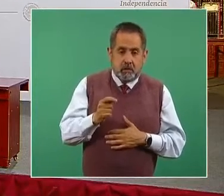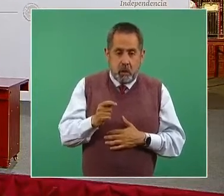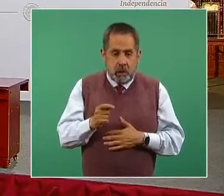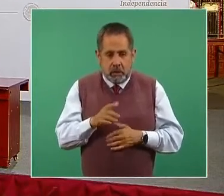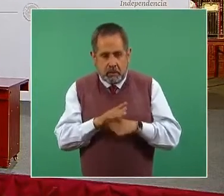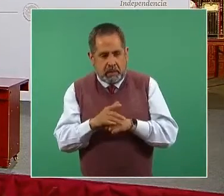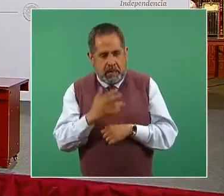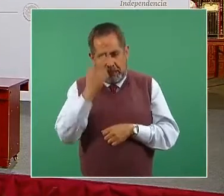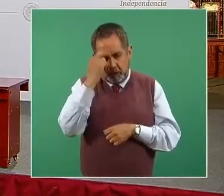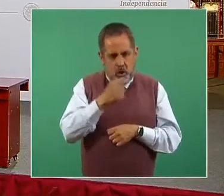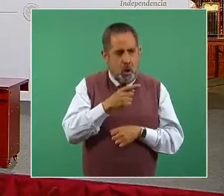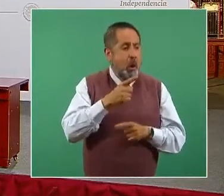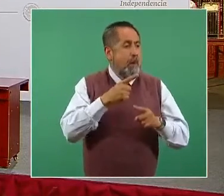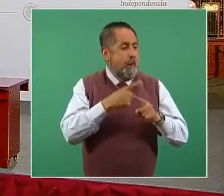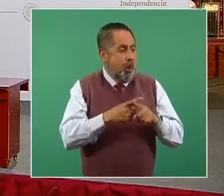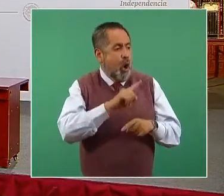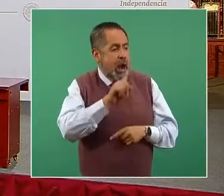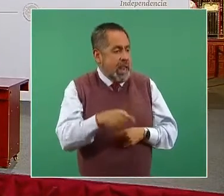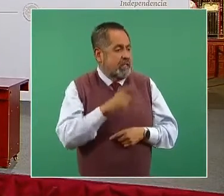una razón biológica,